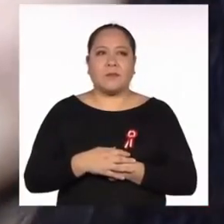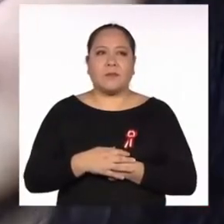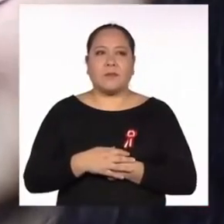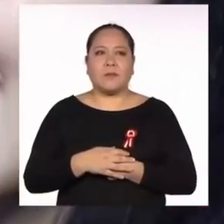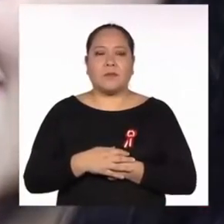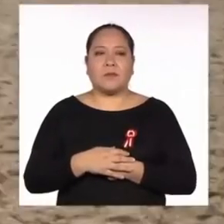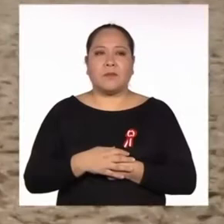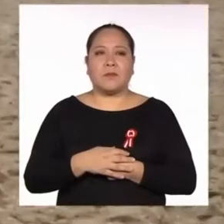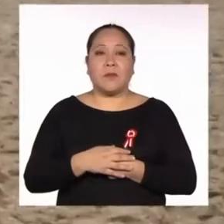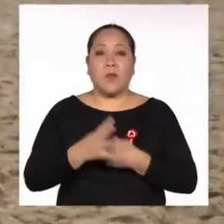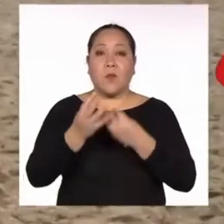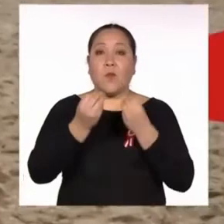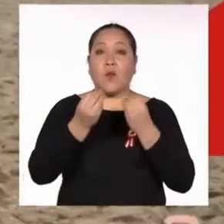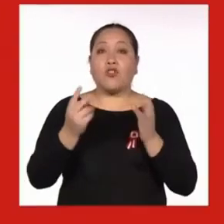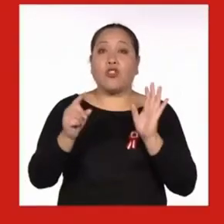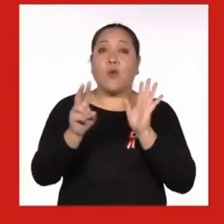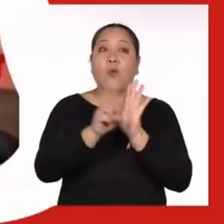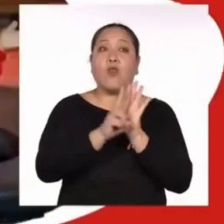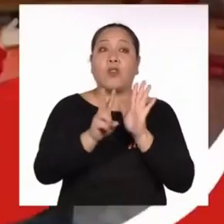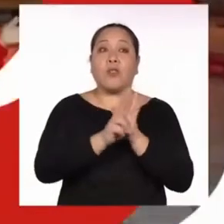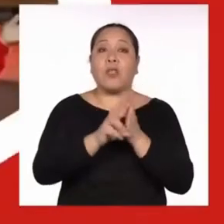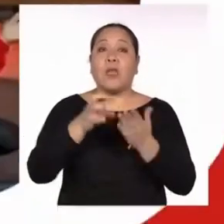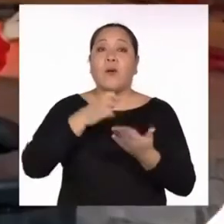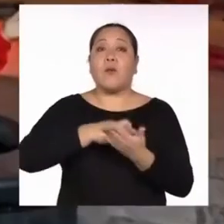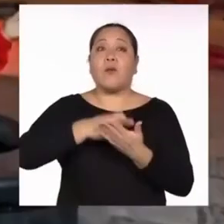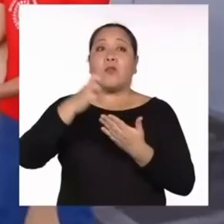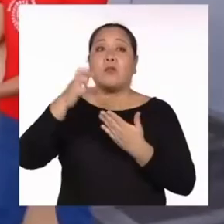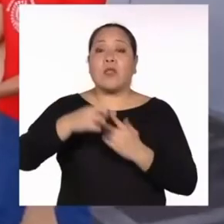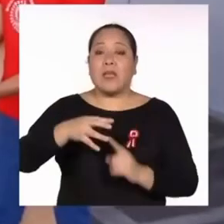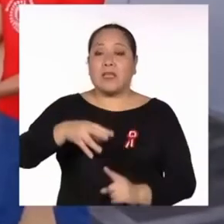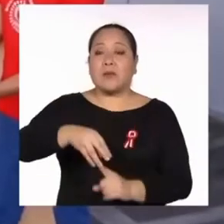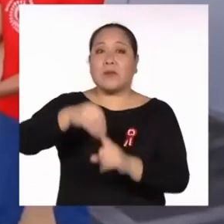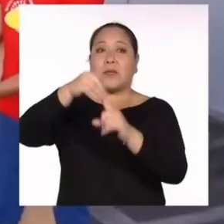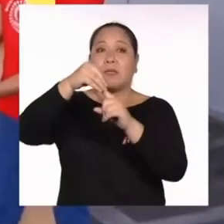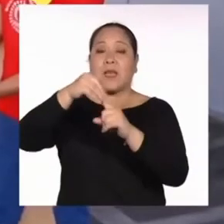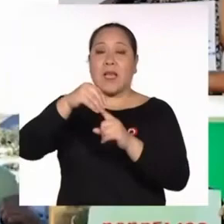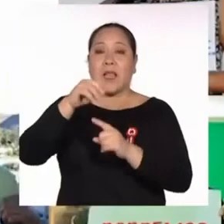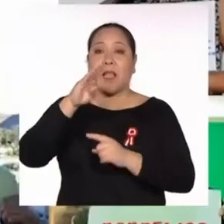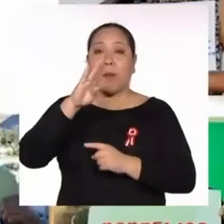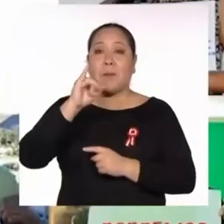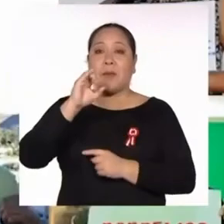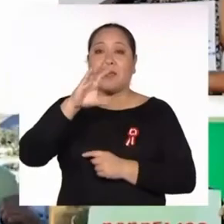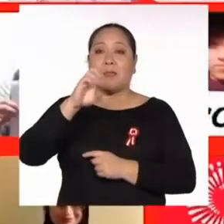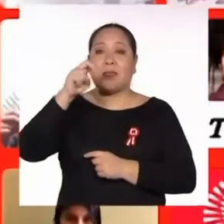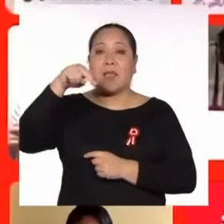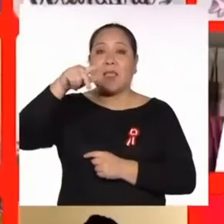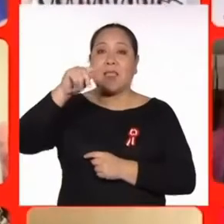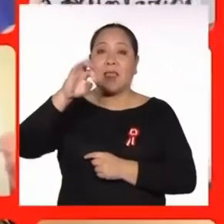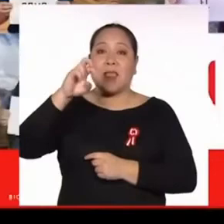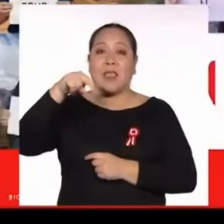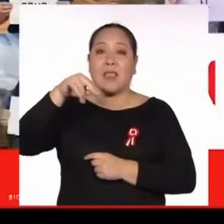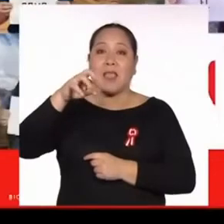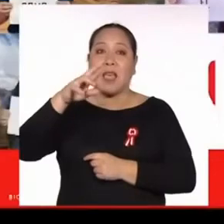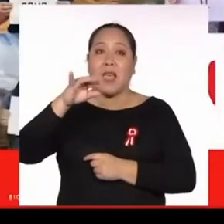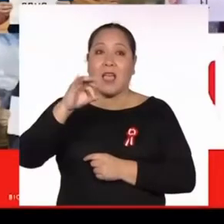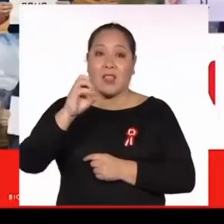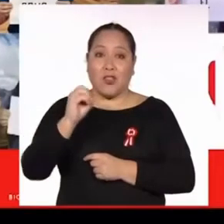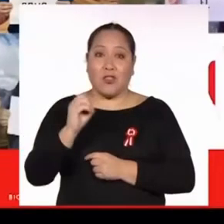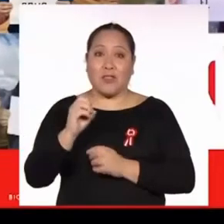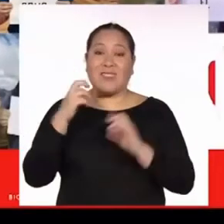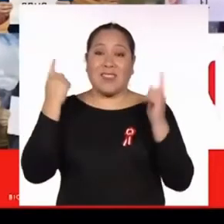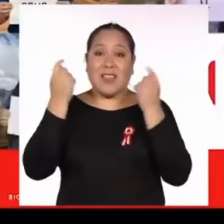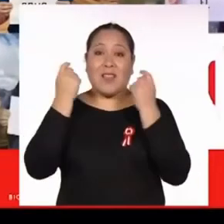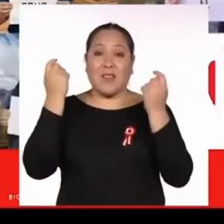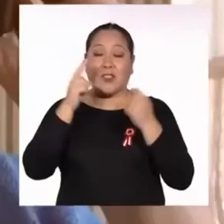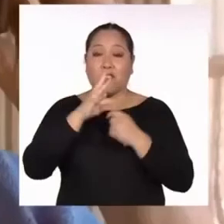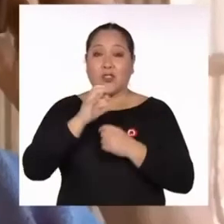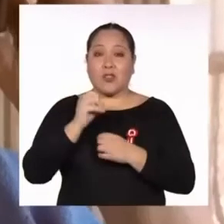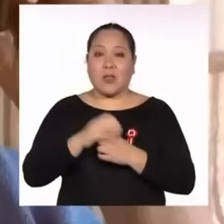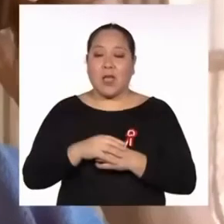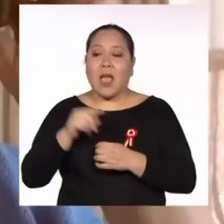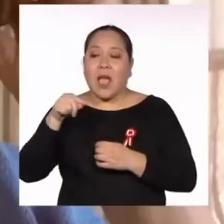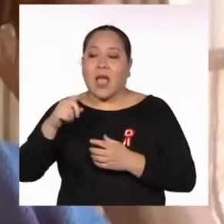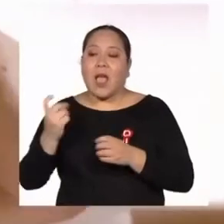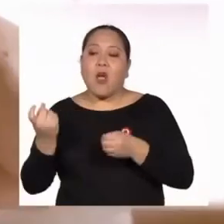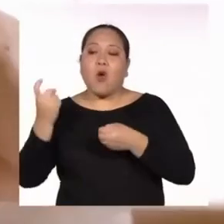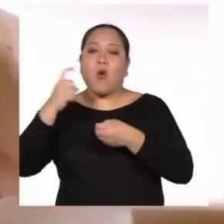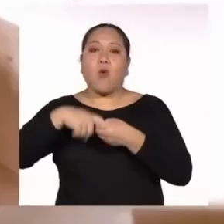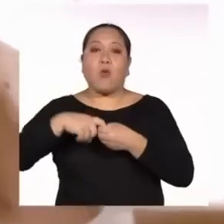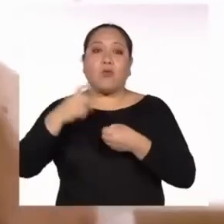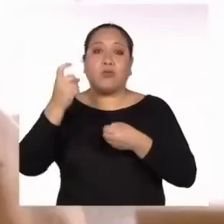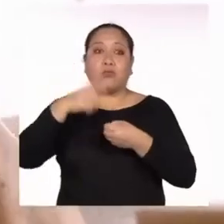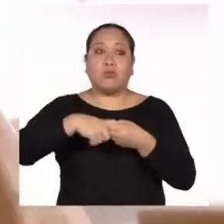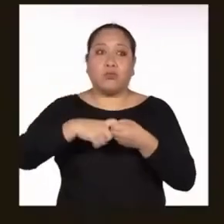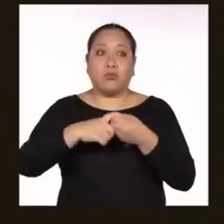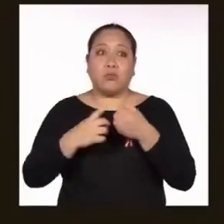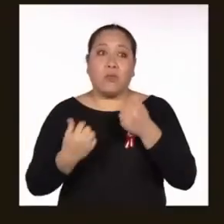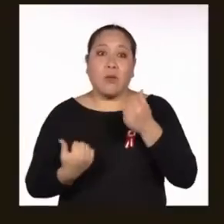miles de voluntarios del proyecto especial bicentenario se han unido a la red de soporte al adulto mayor y personas